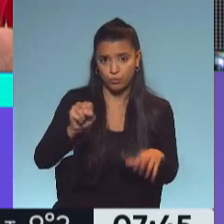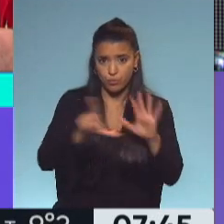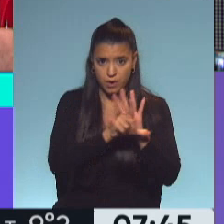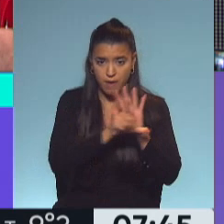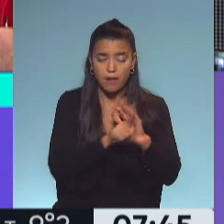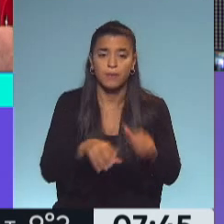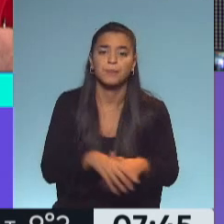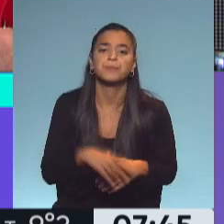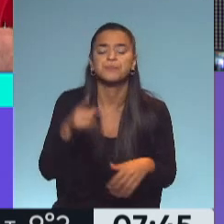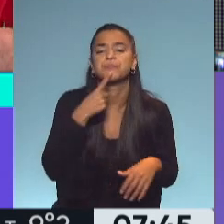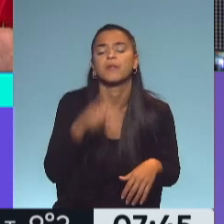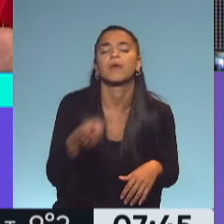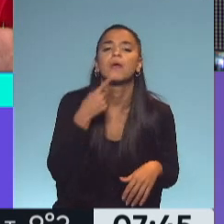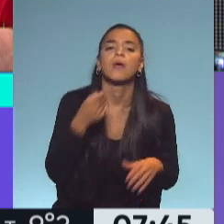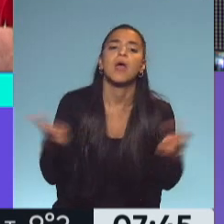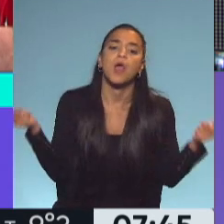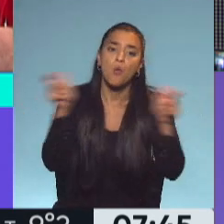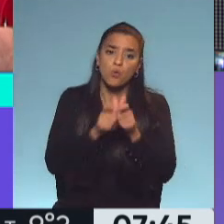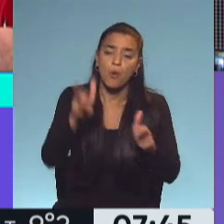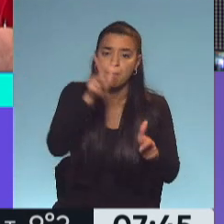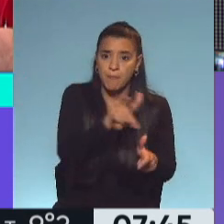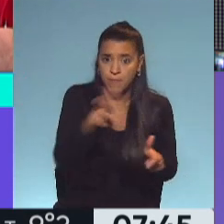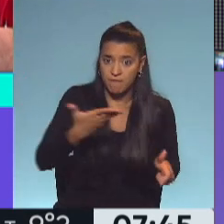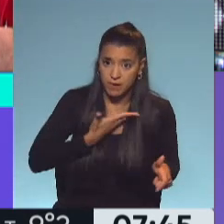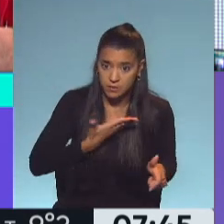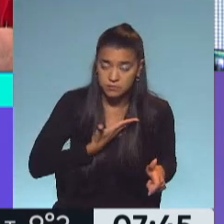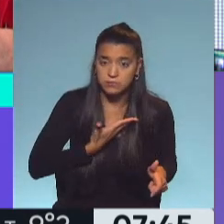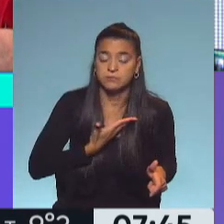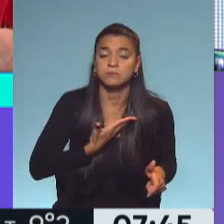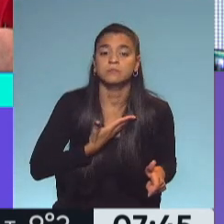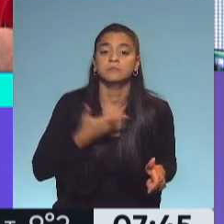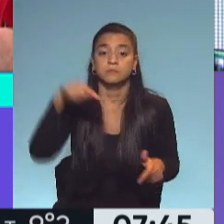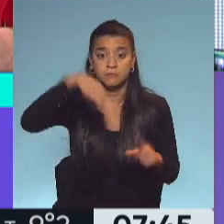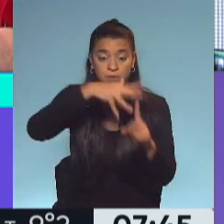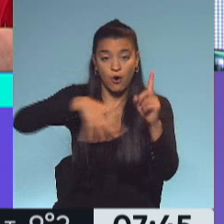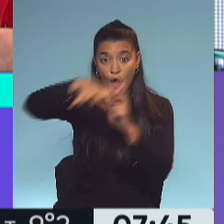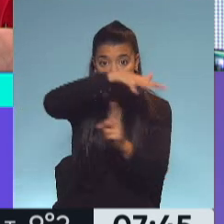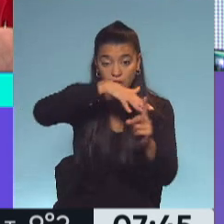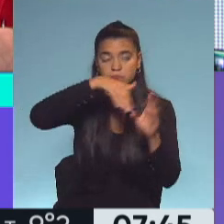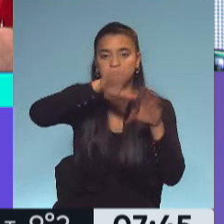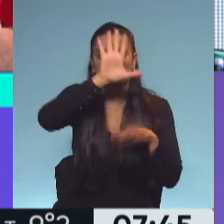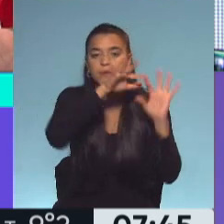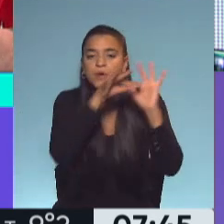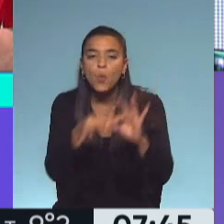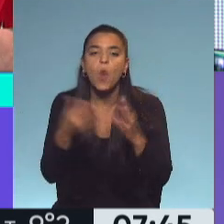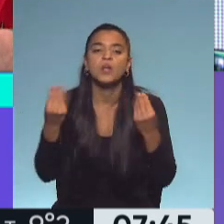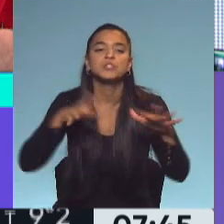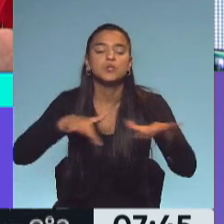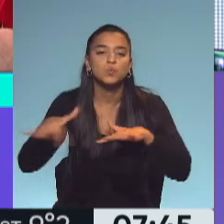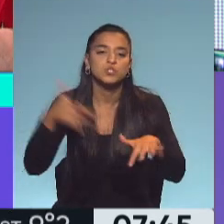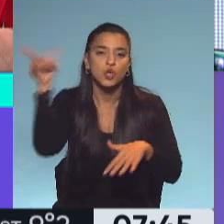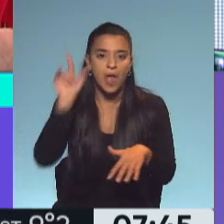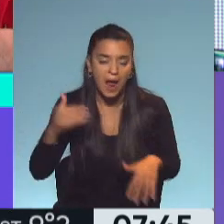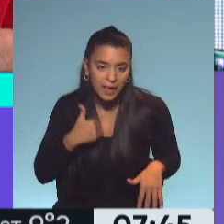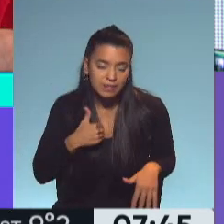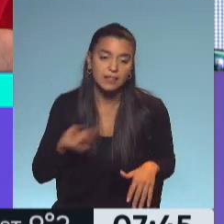Argentina, esta reunión con el Papa Francisco se da en un contexto que está vinculado más con la situación de la República